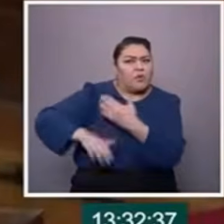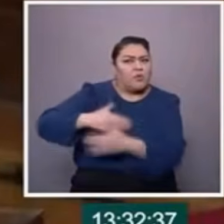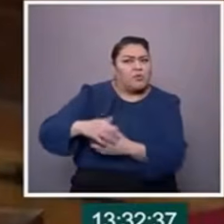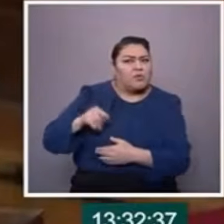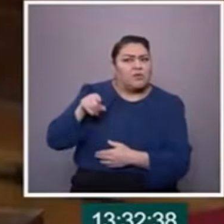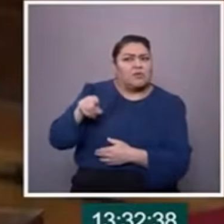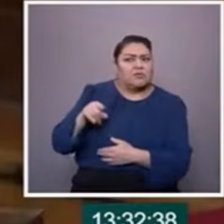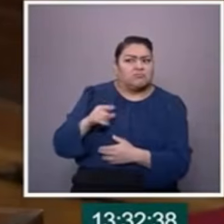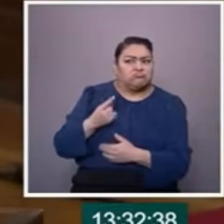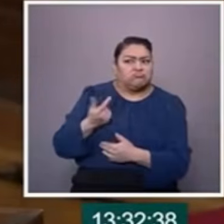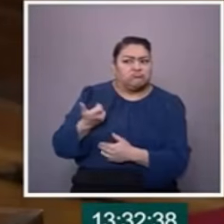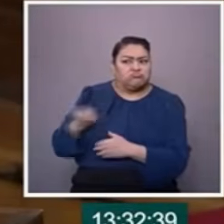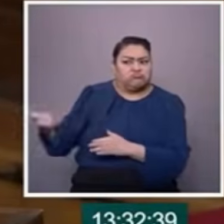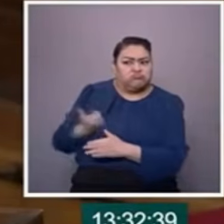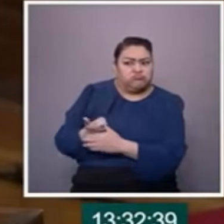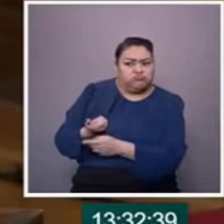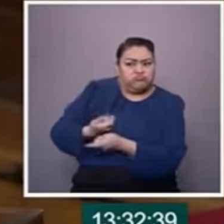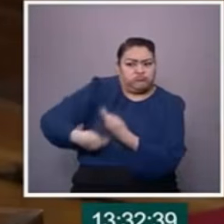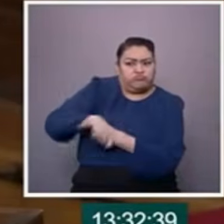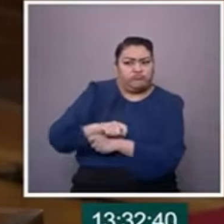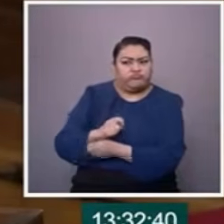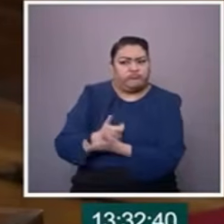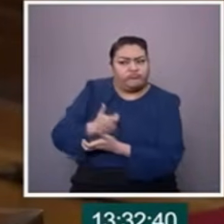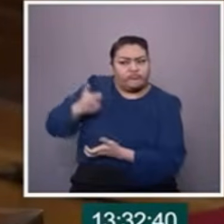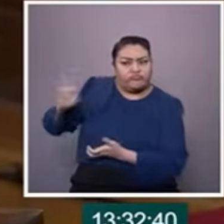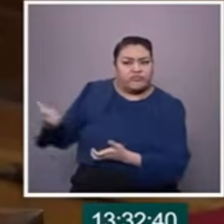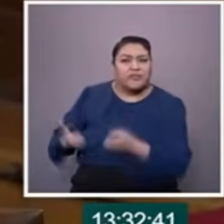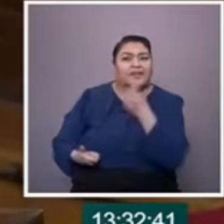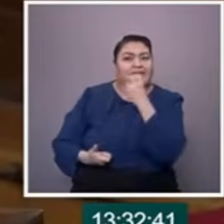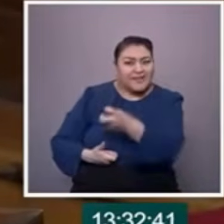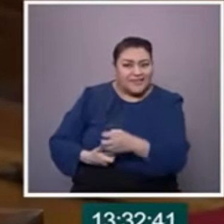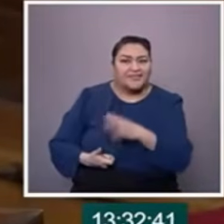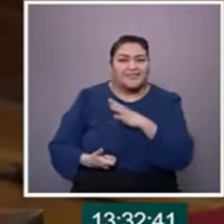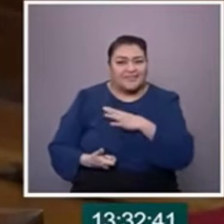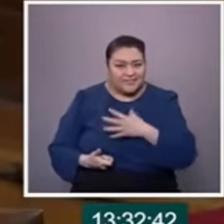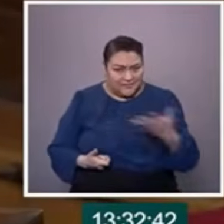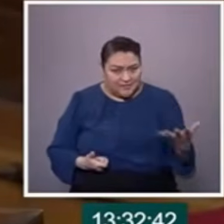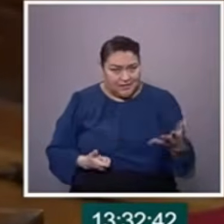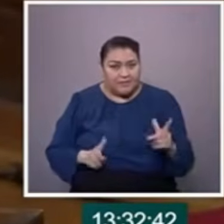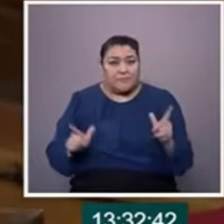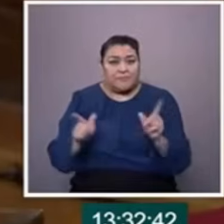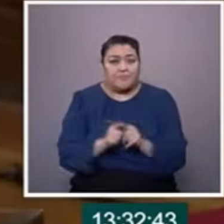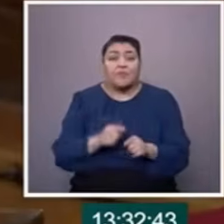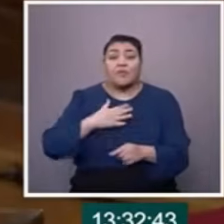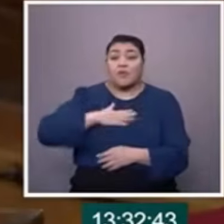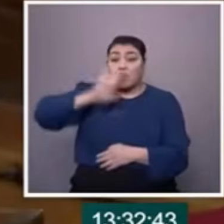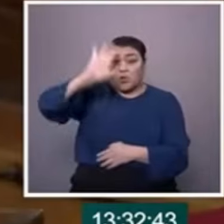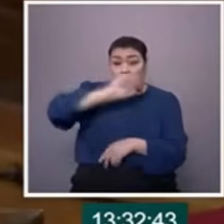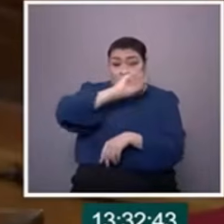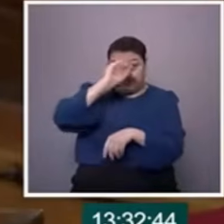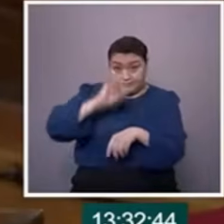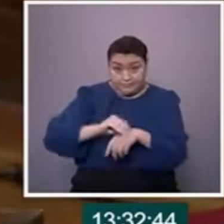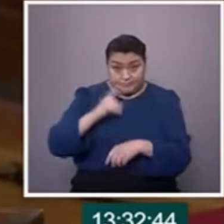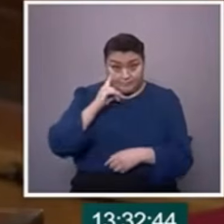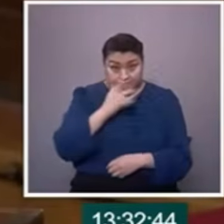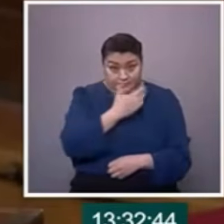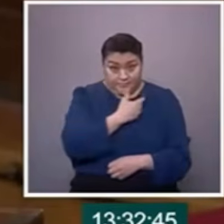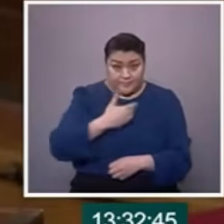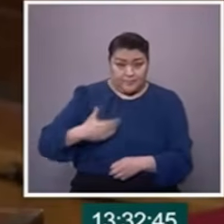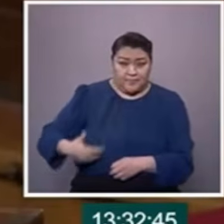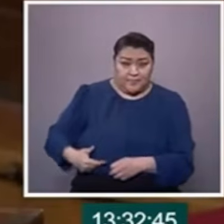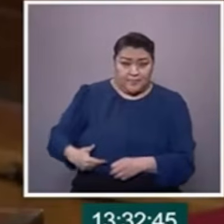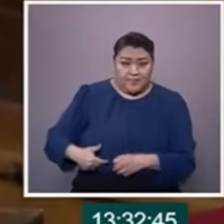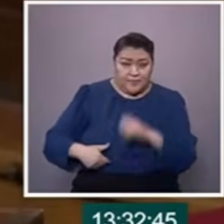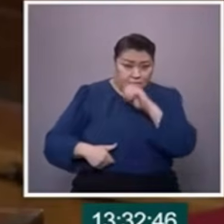Al analizar ambos casos, la Corte determinó que el bloqueo de cuentas es una medida cautelar de carácter administrativo cuyo objetivo es